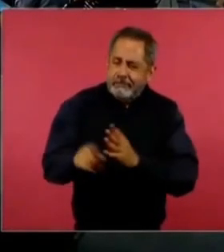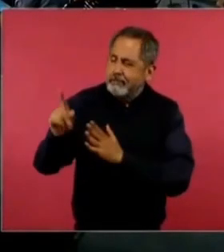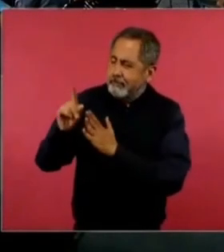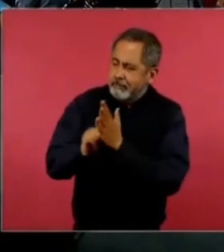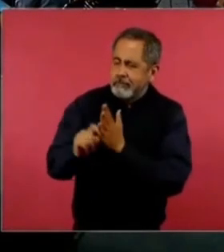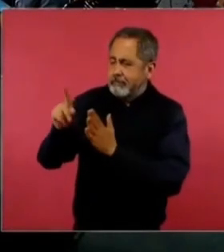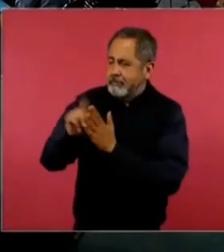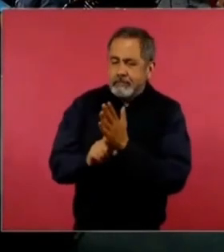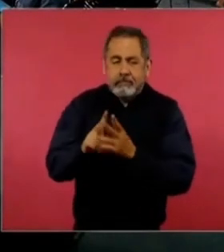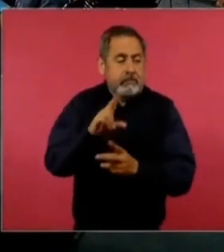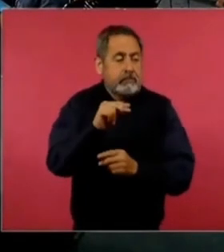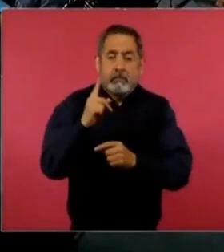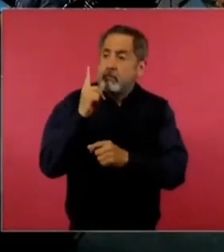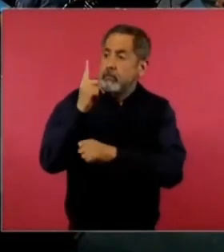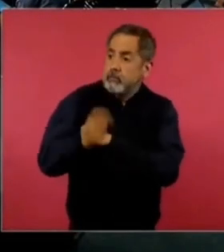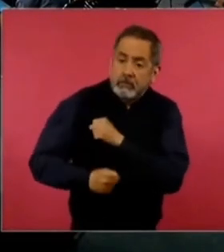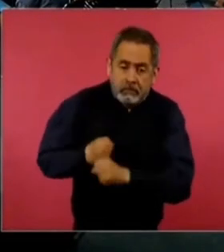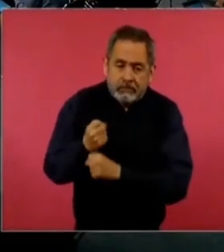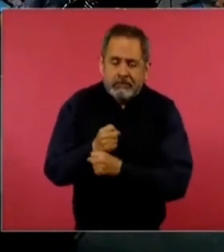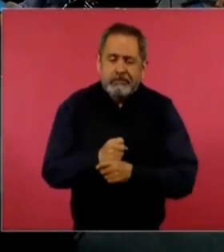no anual.